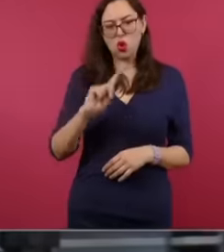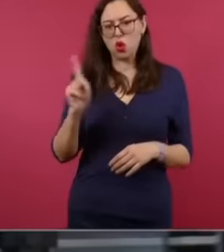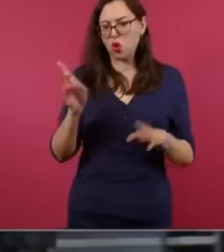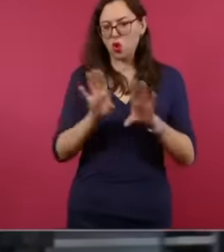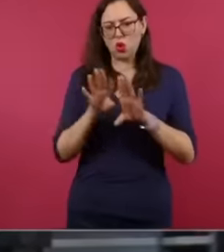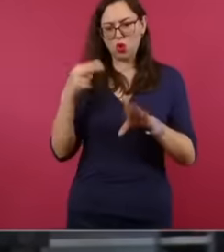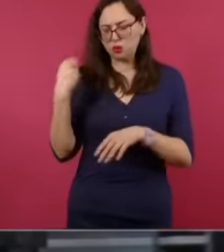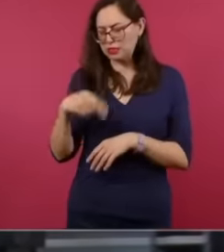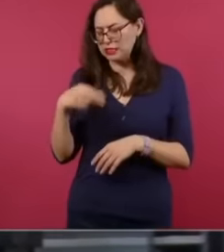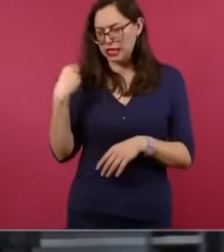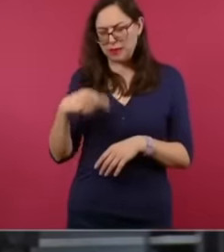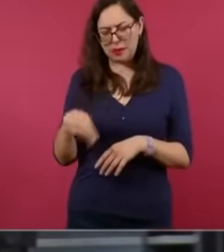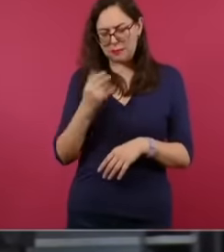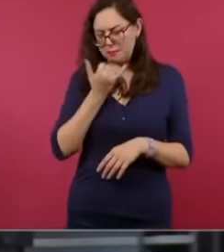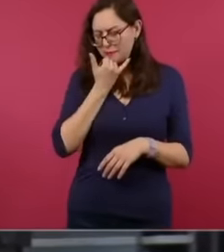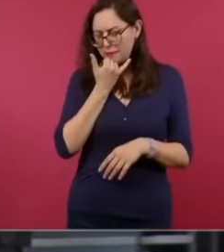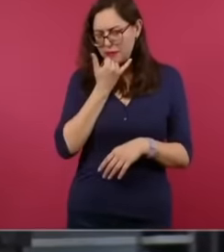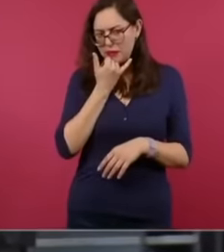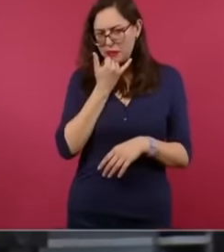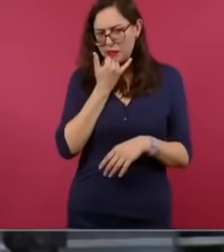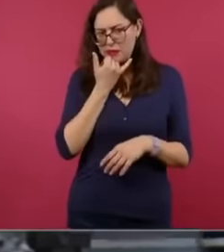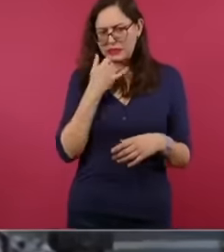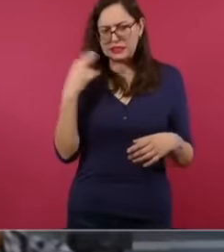se apellida Aro.